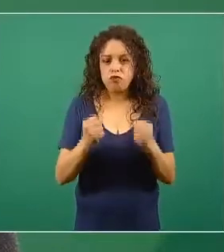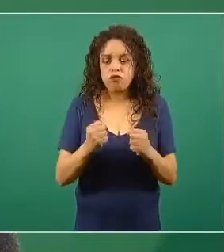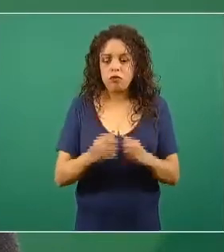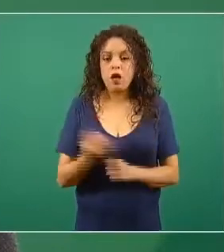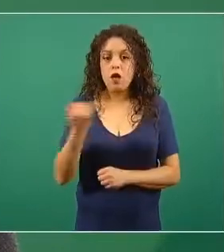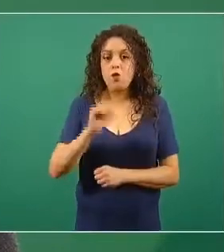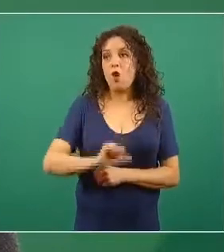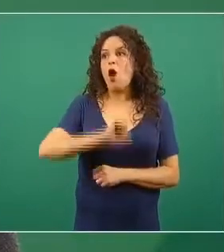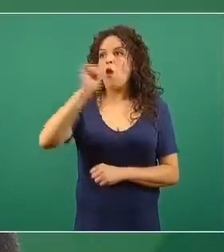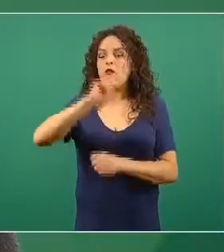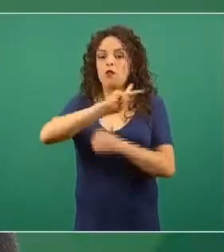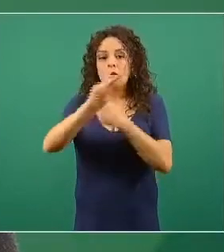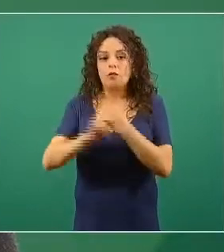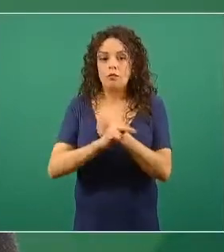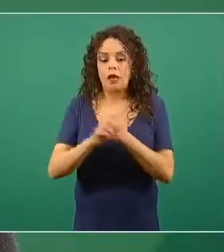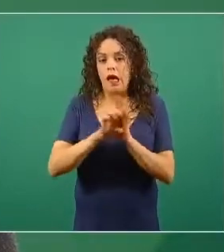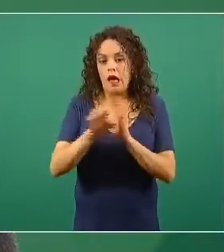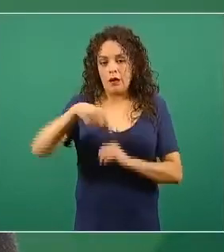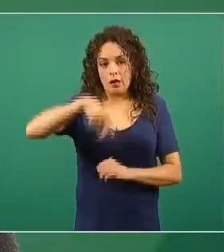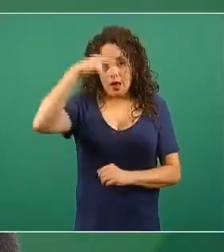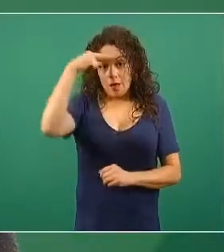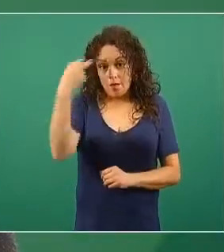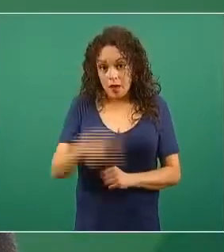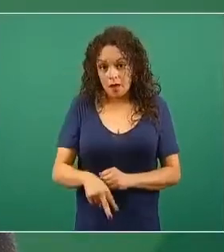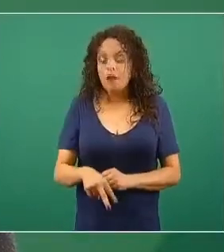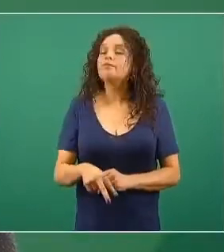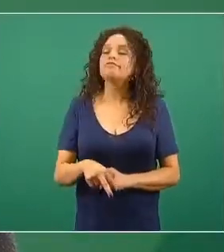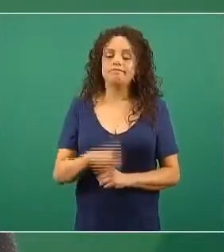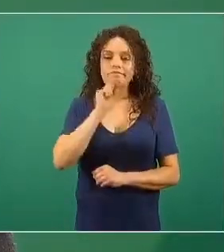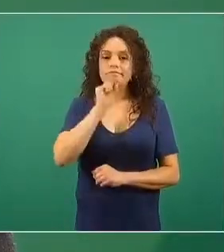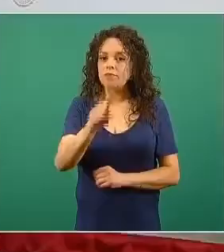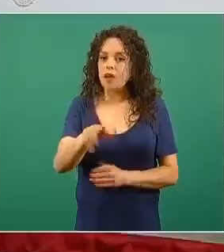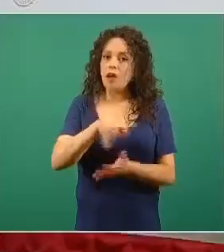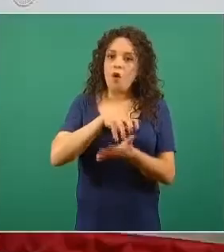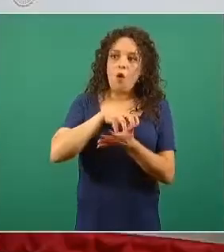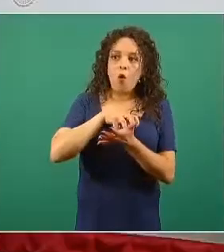que otros países como México también se incrementaron